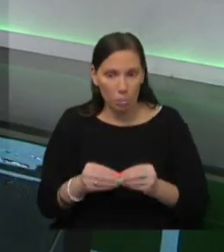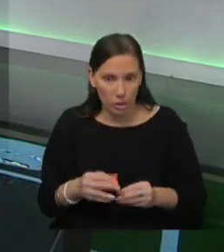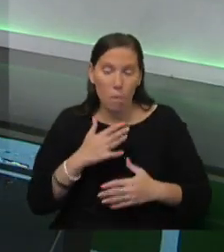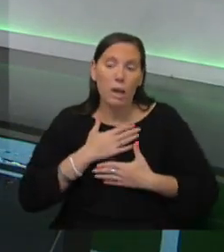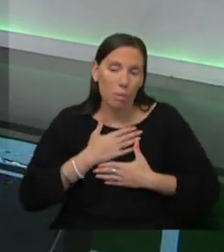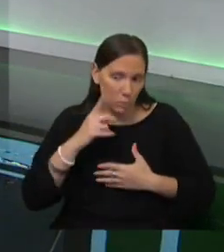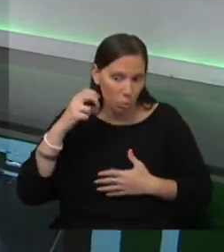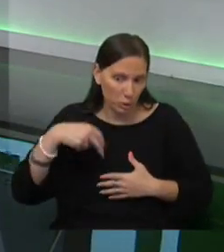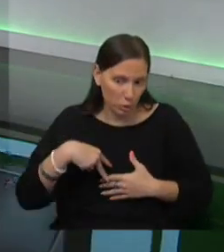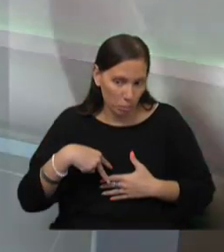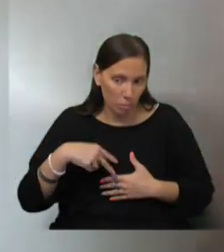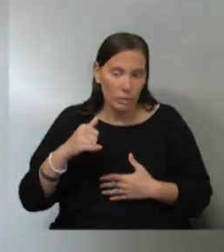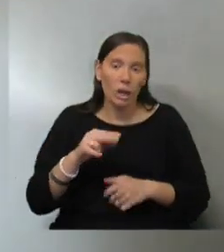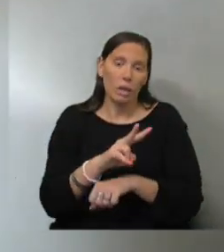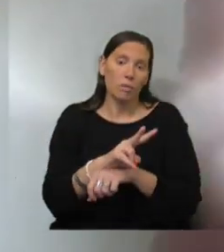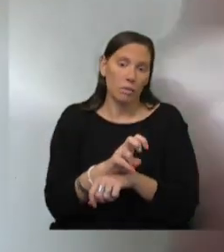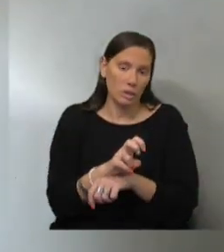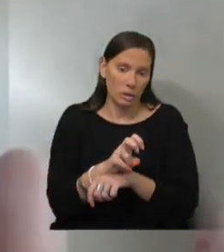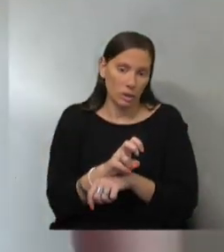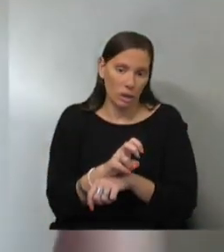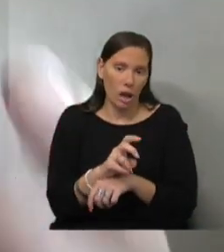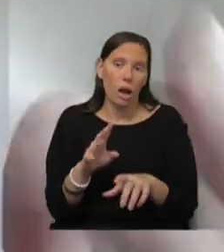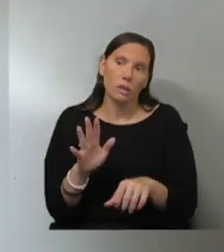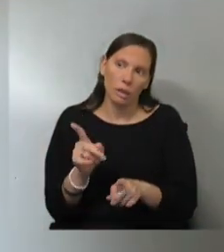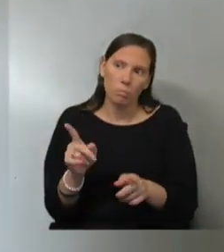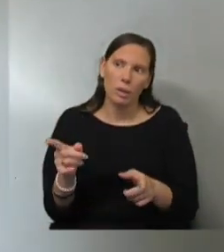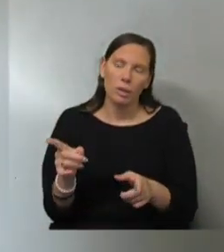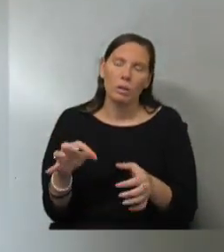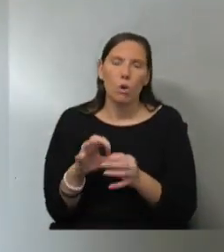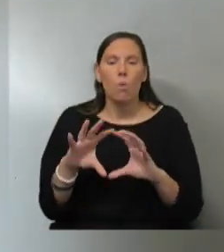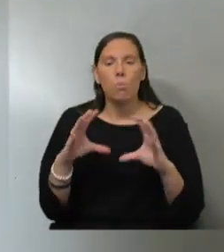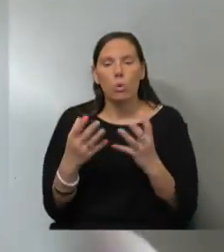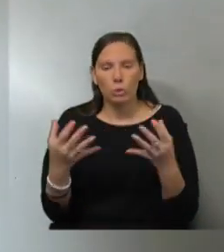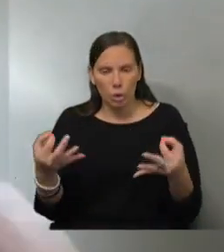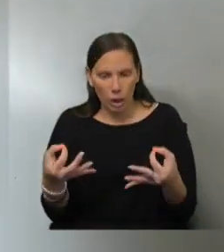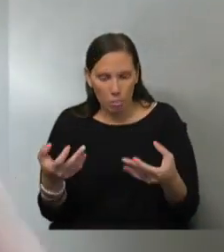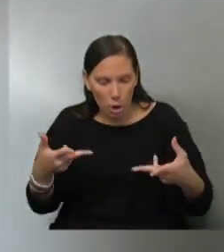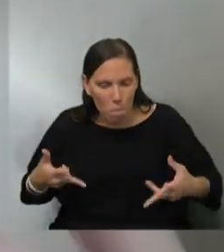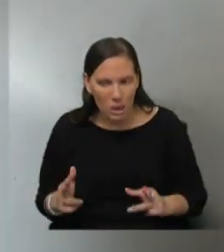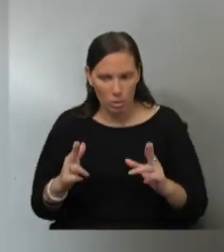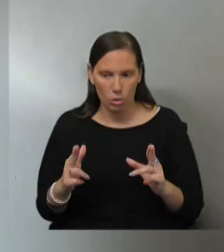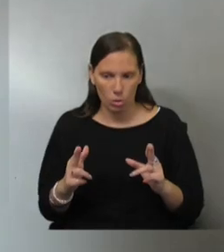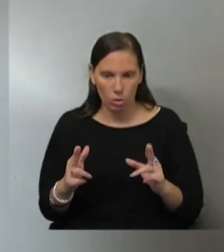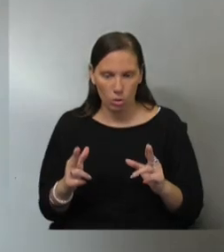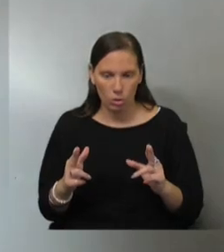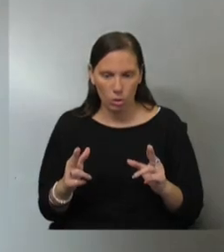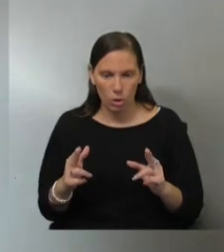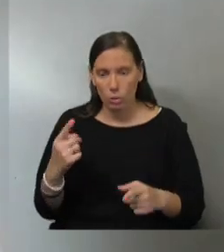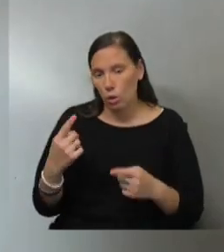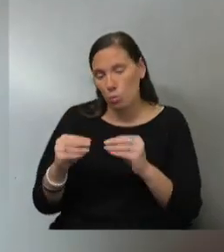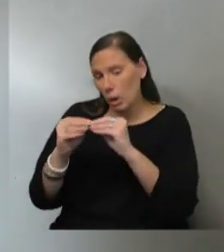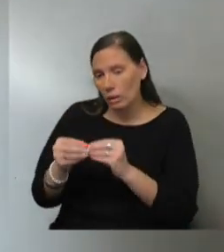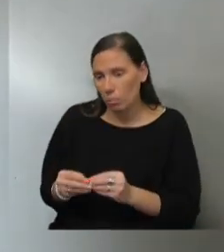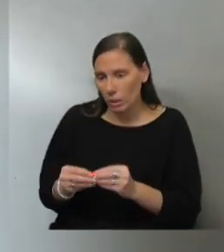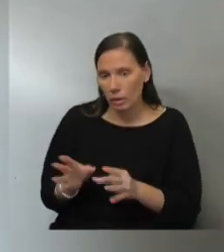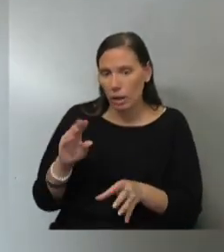menos Claro la física se apoya en el mundo real no pero los métodos al final son variaciones de la matemática